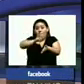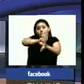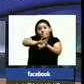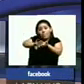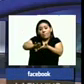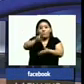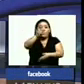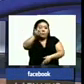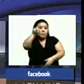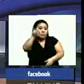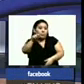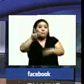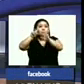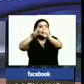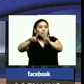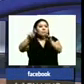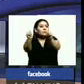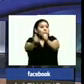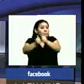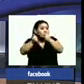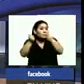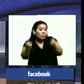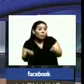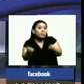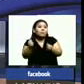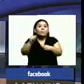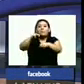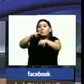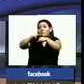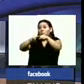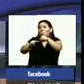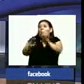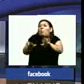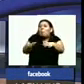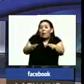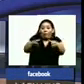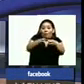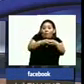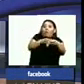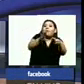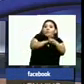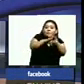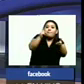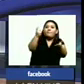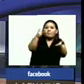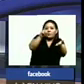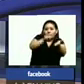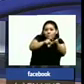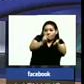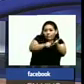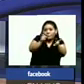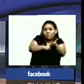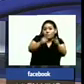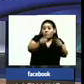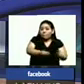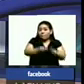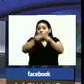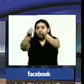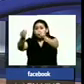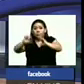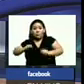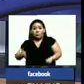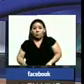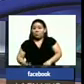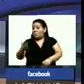cobro de 2.6 millones de dólares que adeuda el partido FMLN por devolución de deuda política que